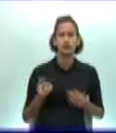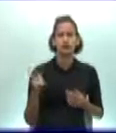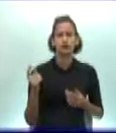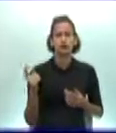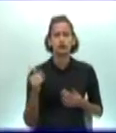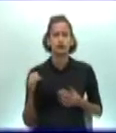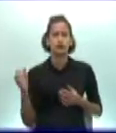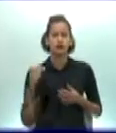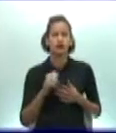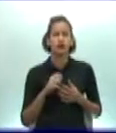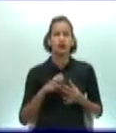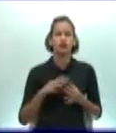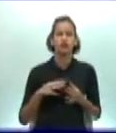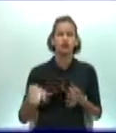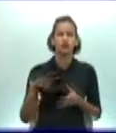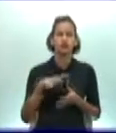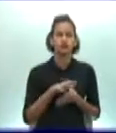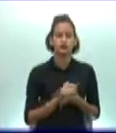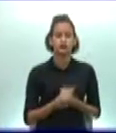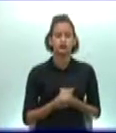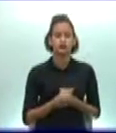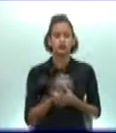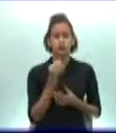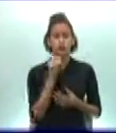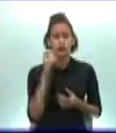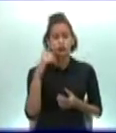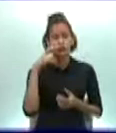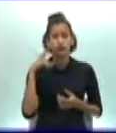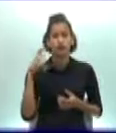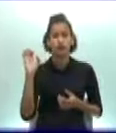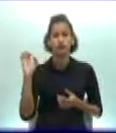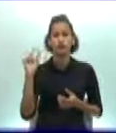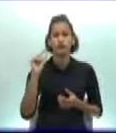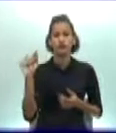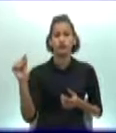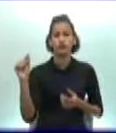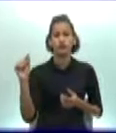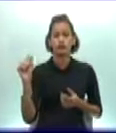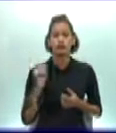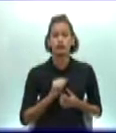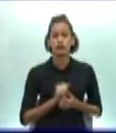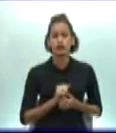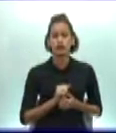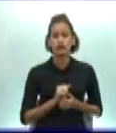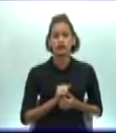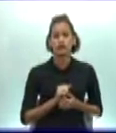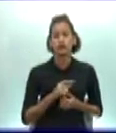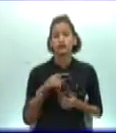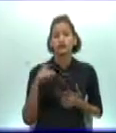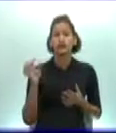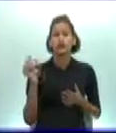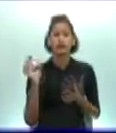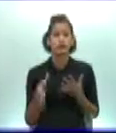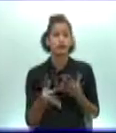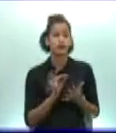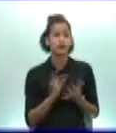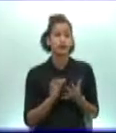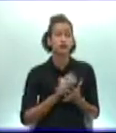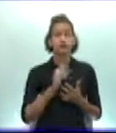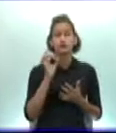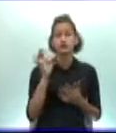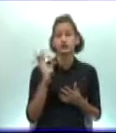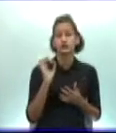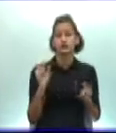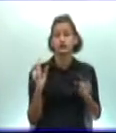encontrar en el epígrafe Situación geográfica, sus consecuencias, que está ubicado en la página 15